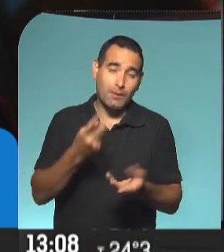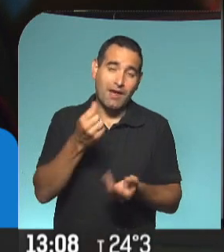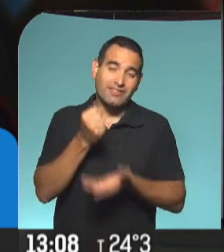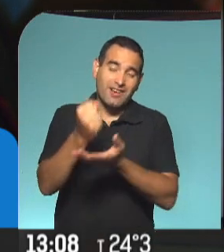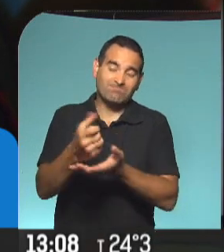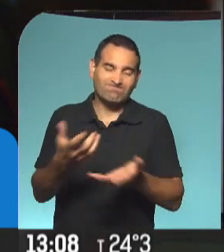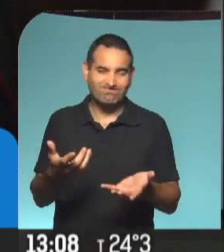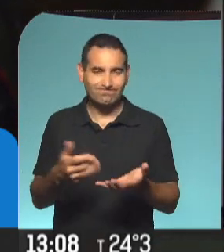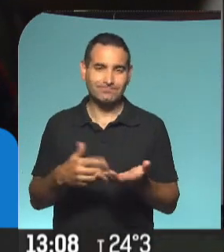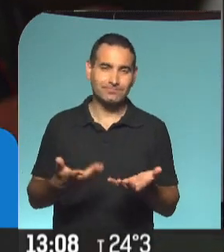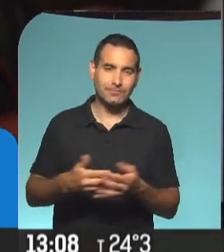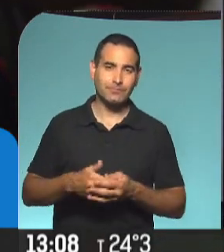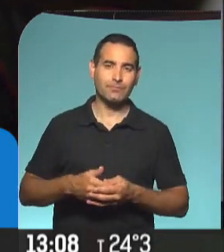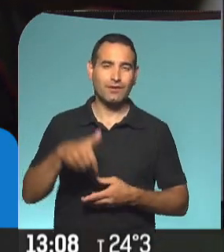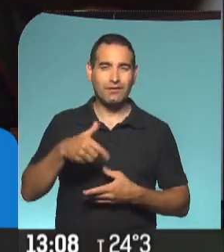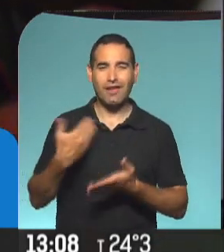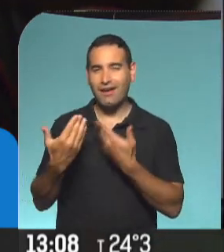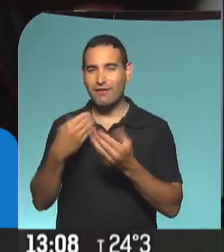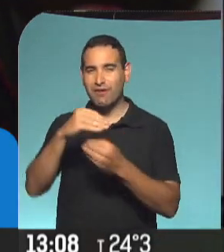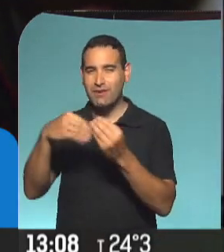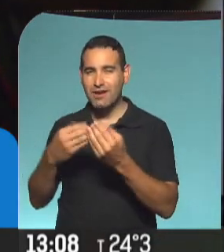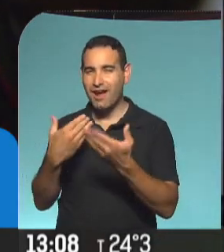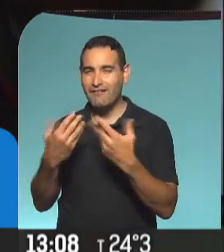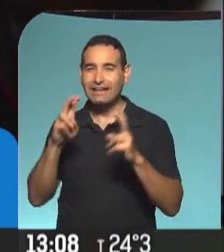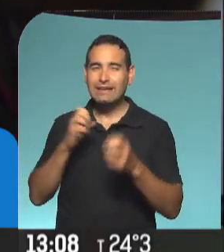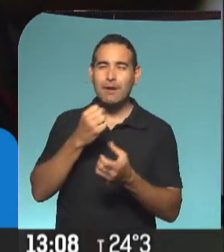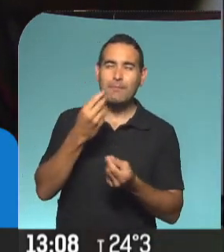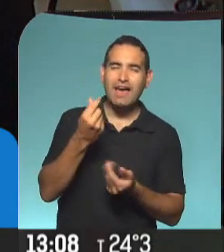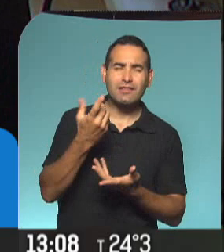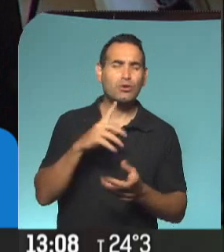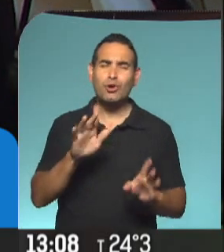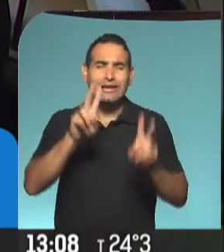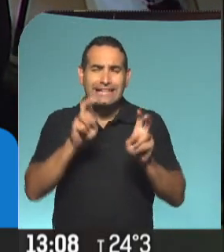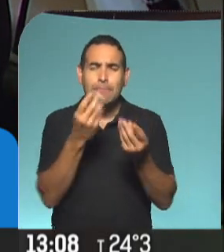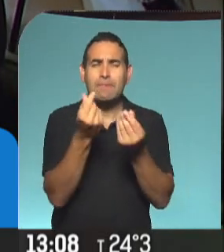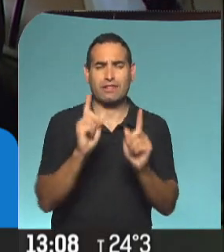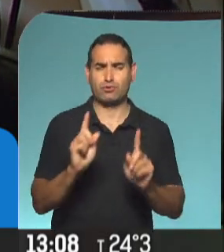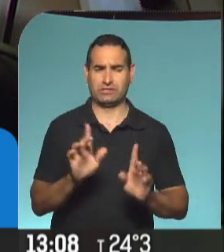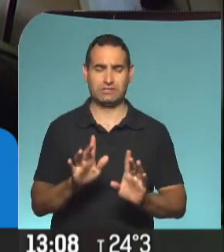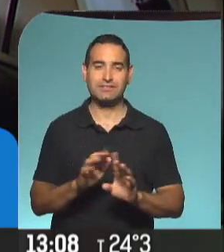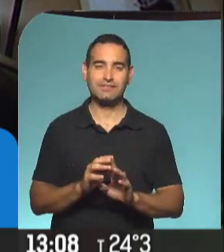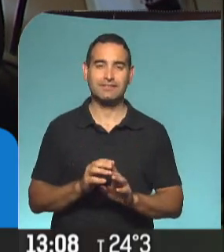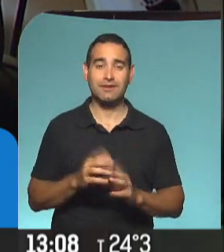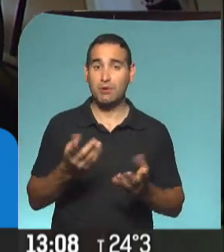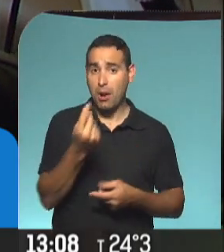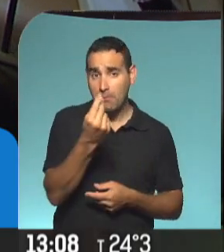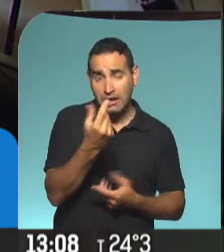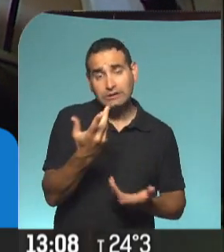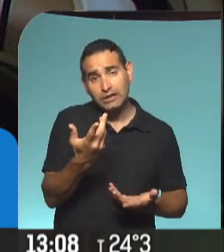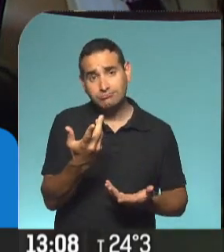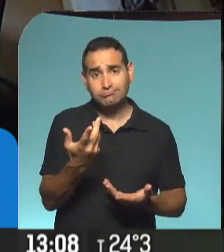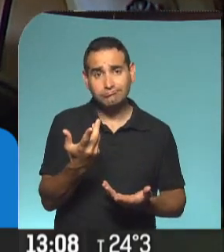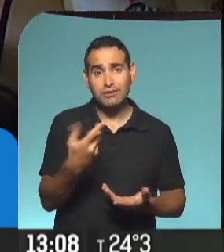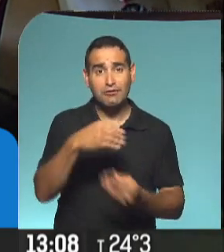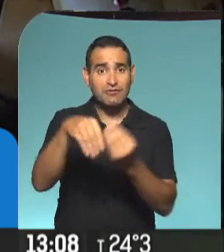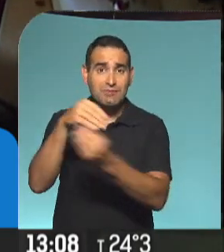Es difícil, además, para hablarlo con los familiares, porque los familiares dicen, pero no, lo nuestro no es la plata. Pero el dinero también, son